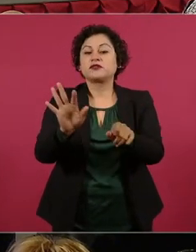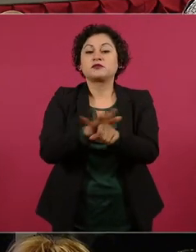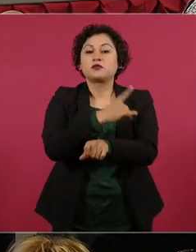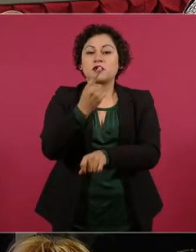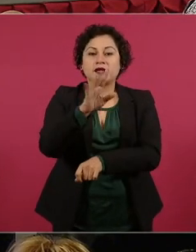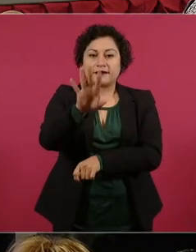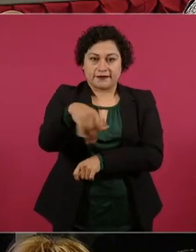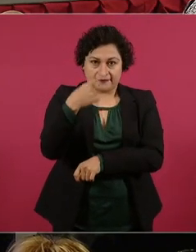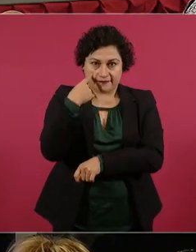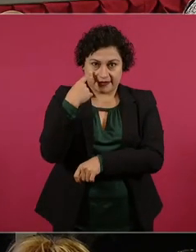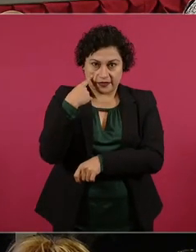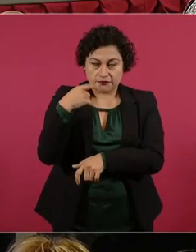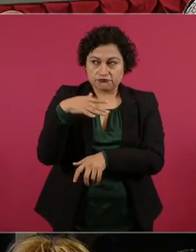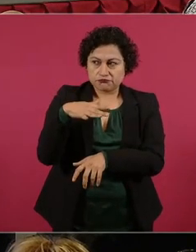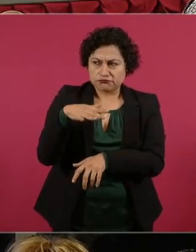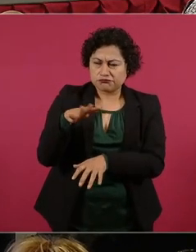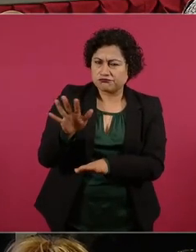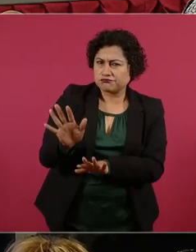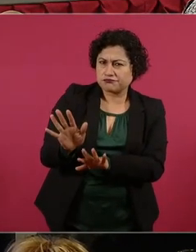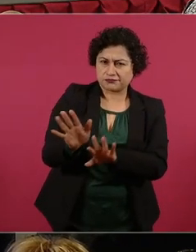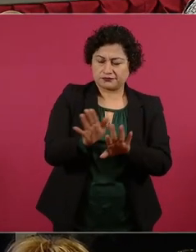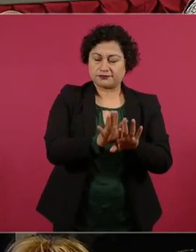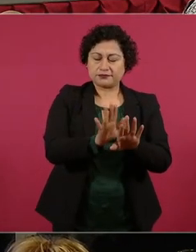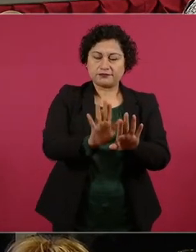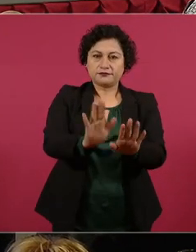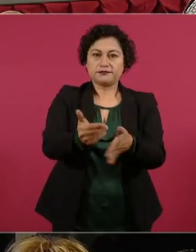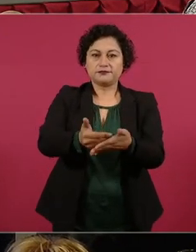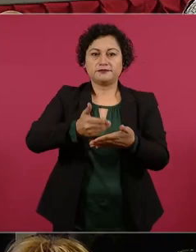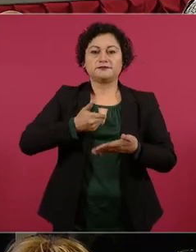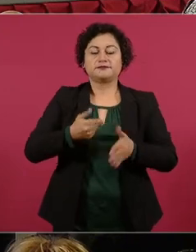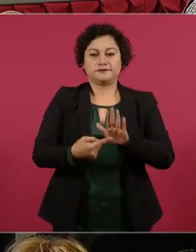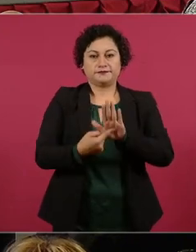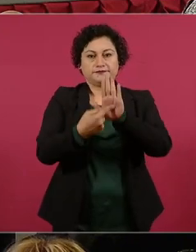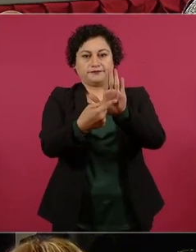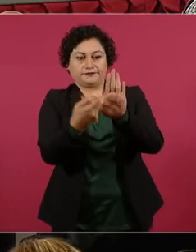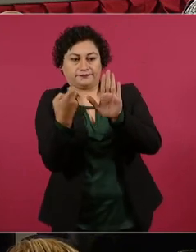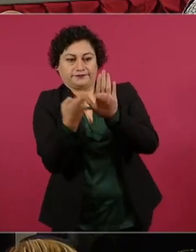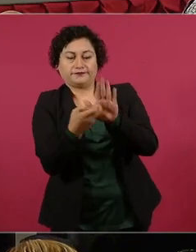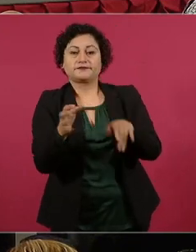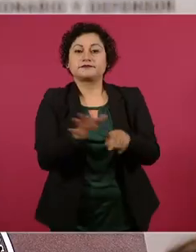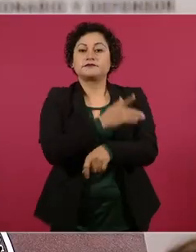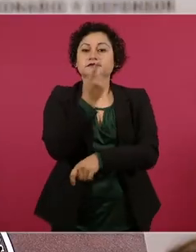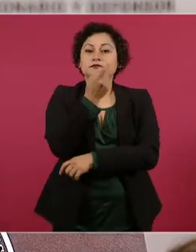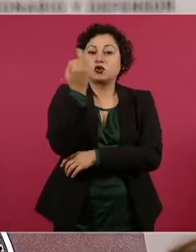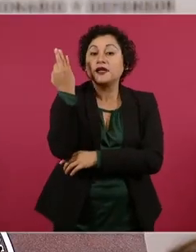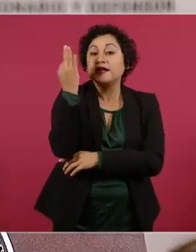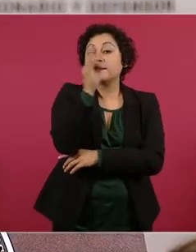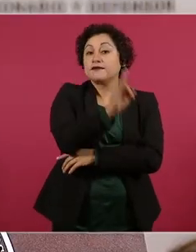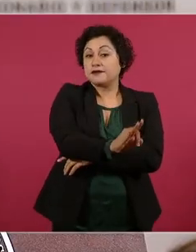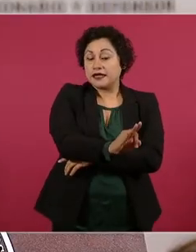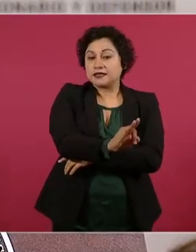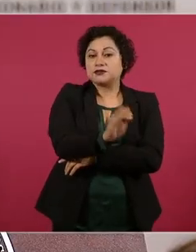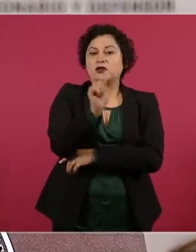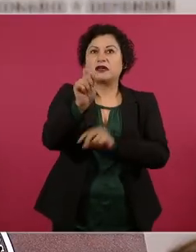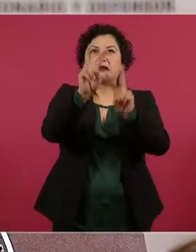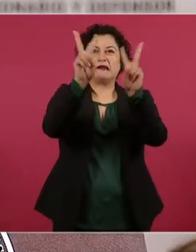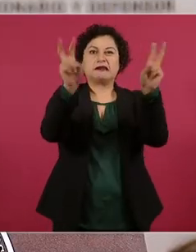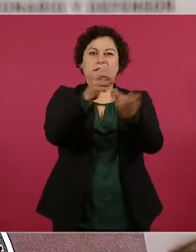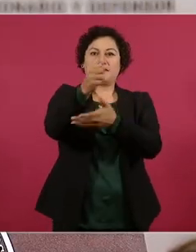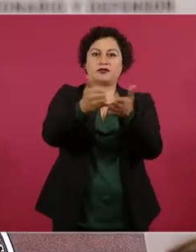Bueno, antes vamos a ver esta, porque es falso que la Ciudad de México se quedara sin agua un año.